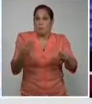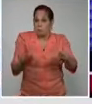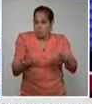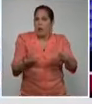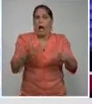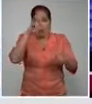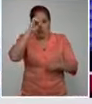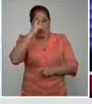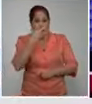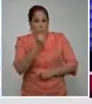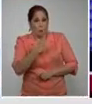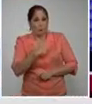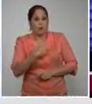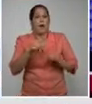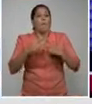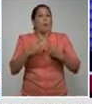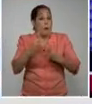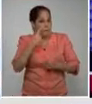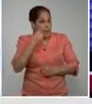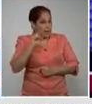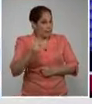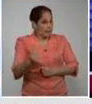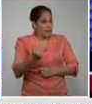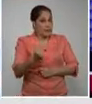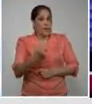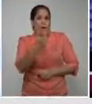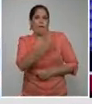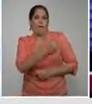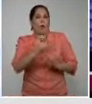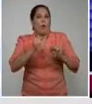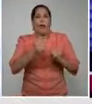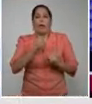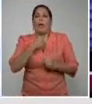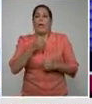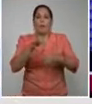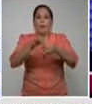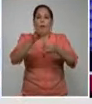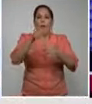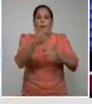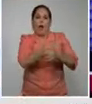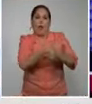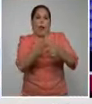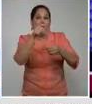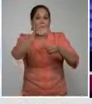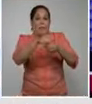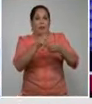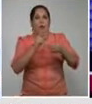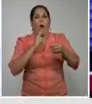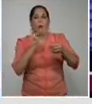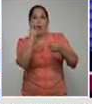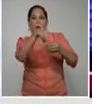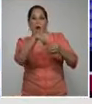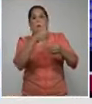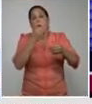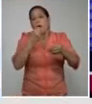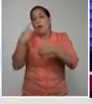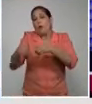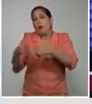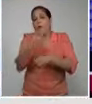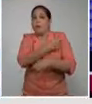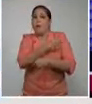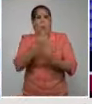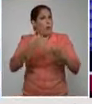con placebo, porque es una exigencia para las vacunas poder demostrar la eficacia cuando se compara con un placebo. Y aún sabiendo todo eso,